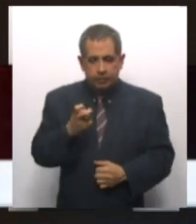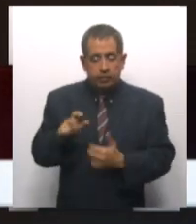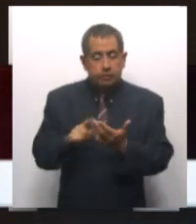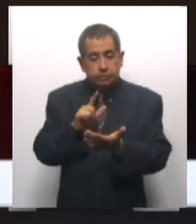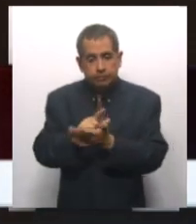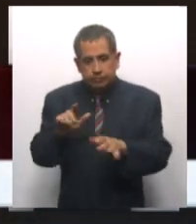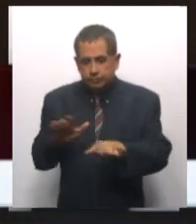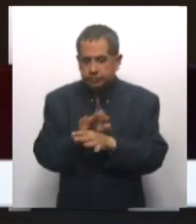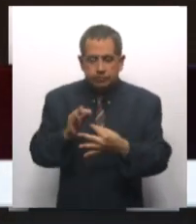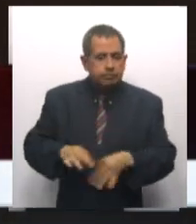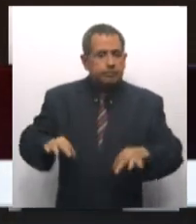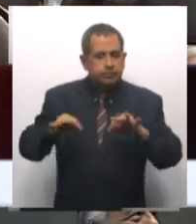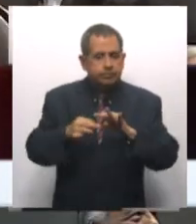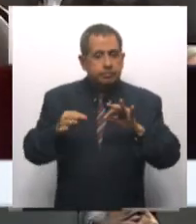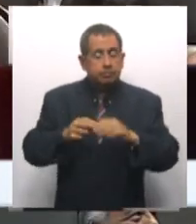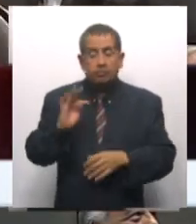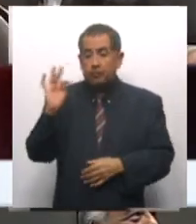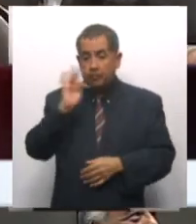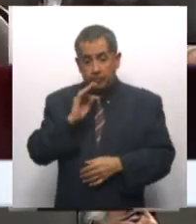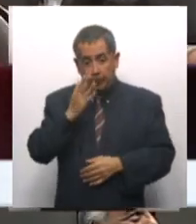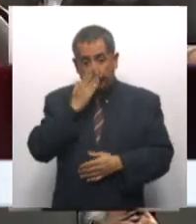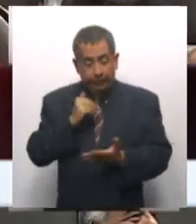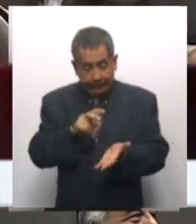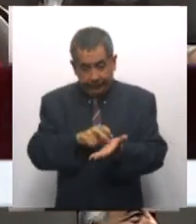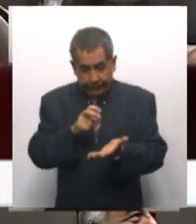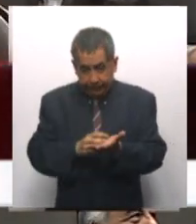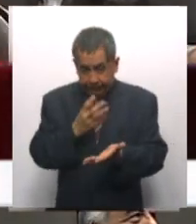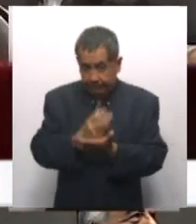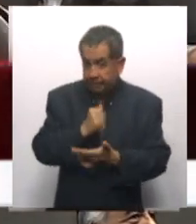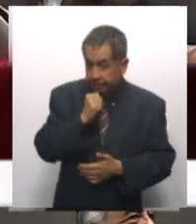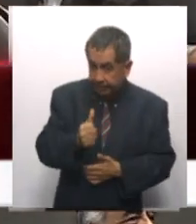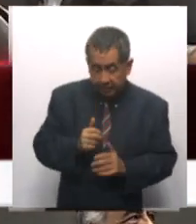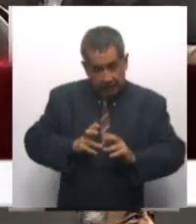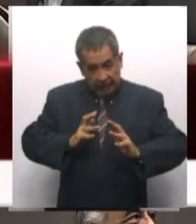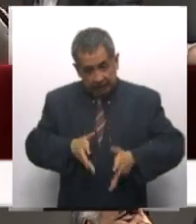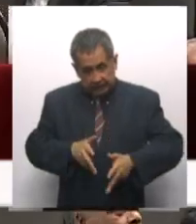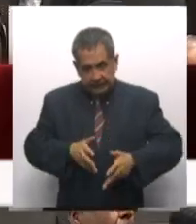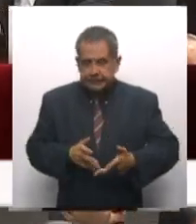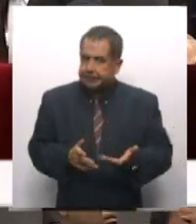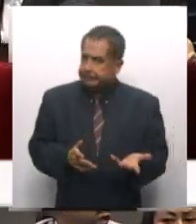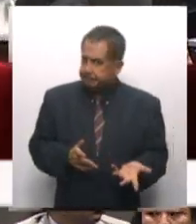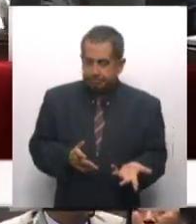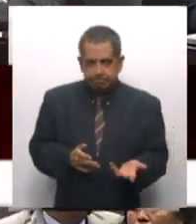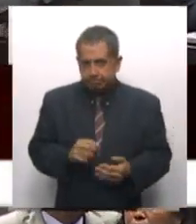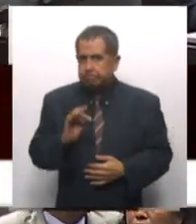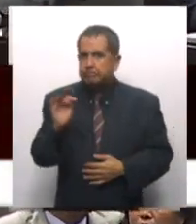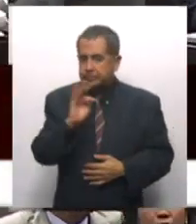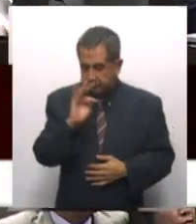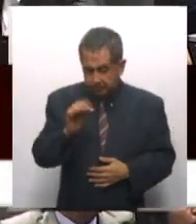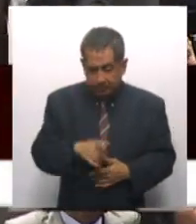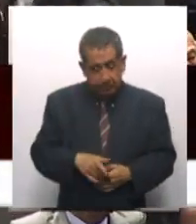fundamental porque de no existir una corrección, muy probablemente,